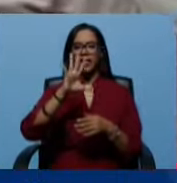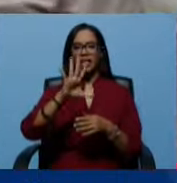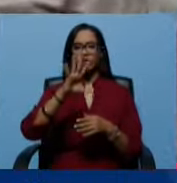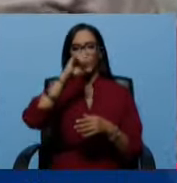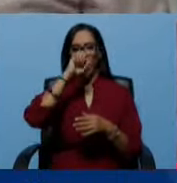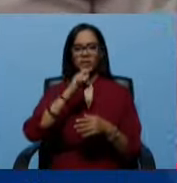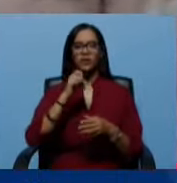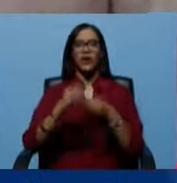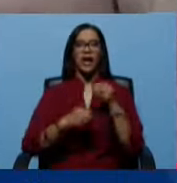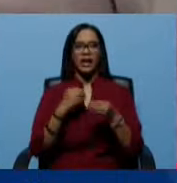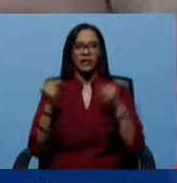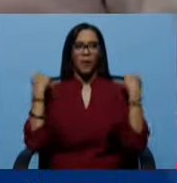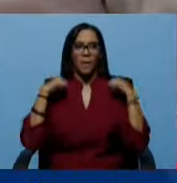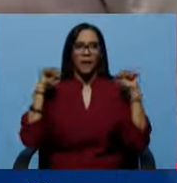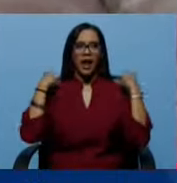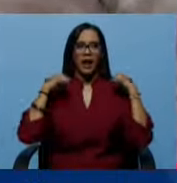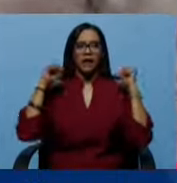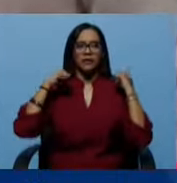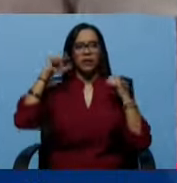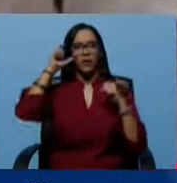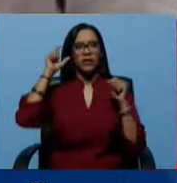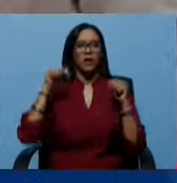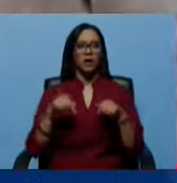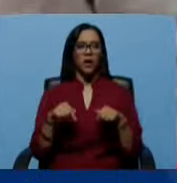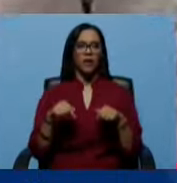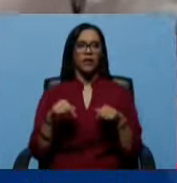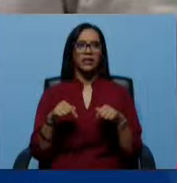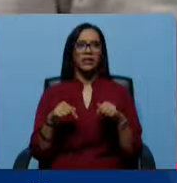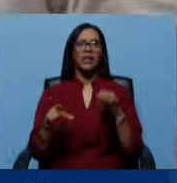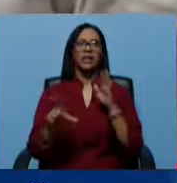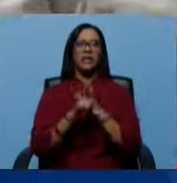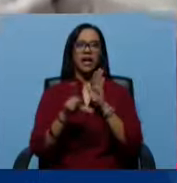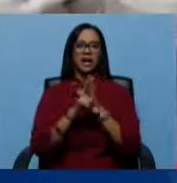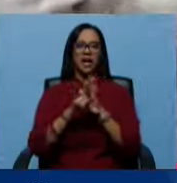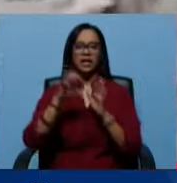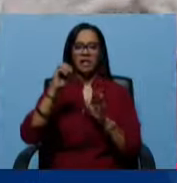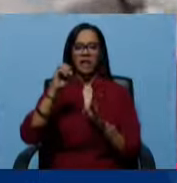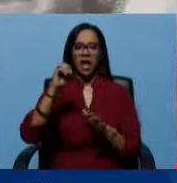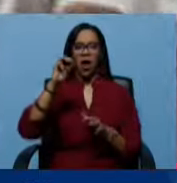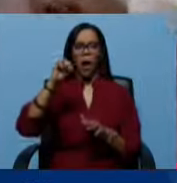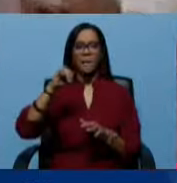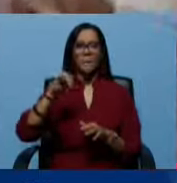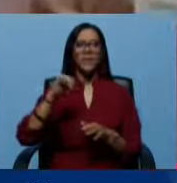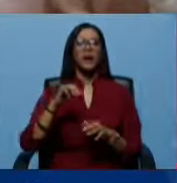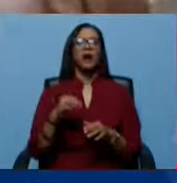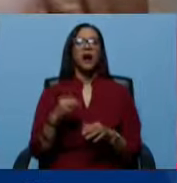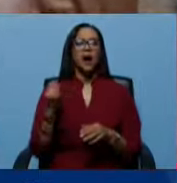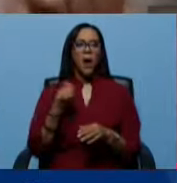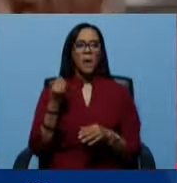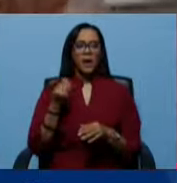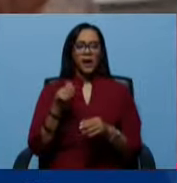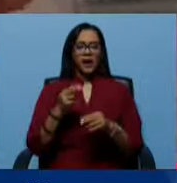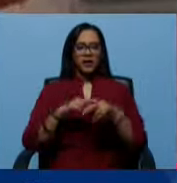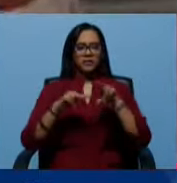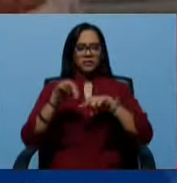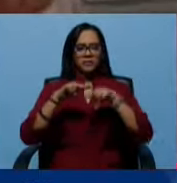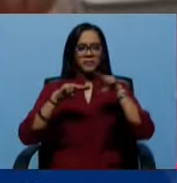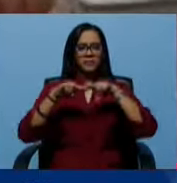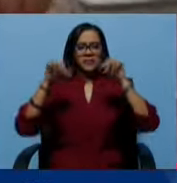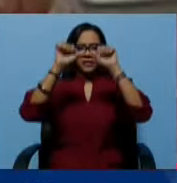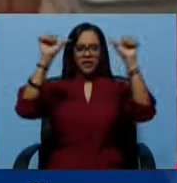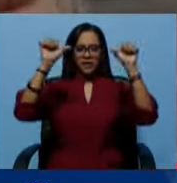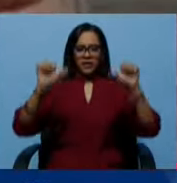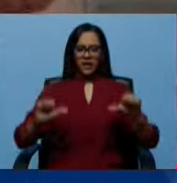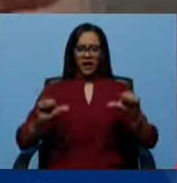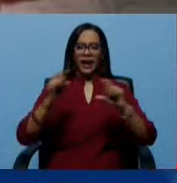hecho prácticas el día de hoy de la ley de Ohm, cómo armar circuitos